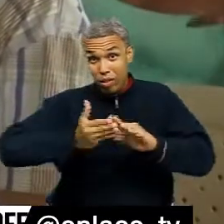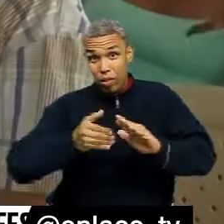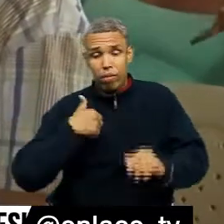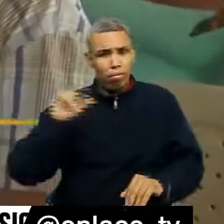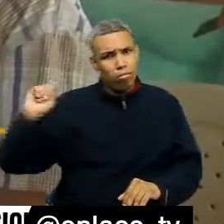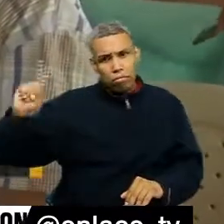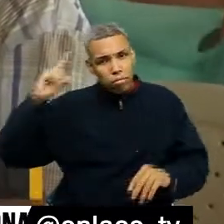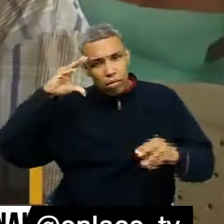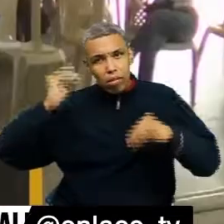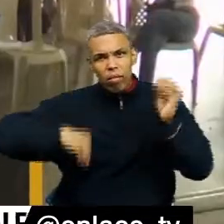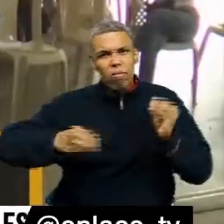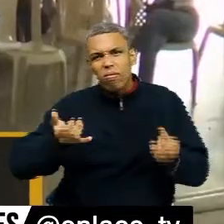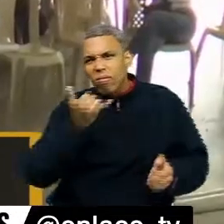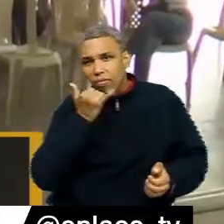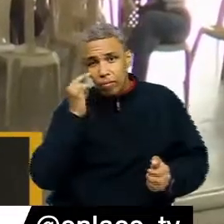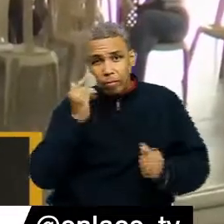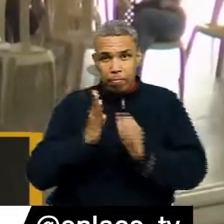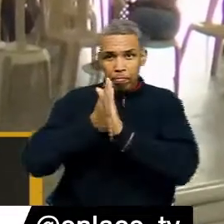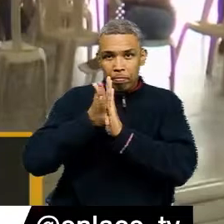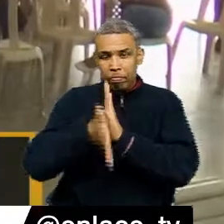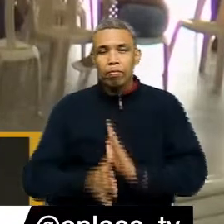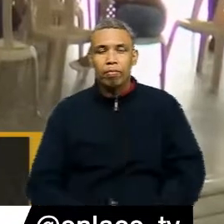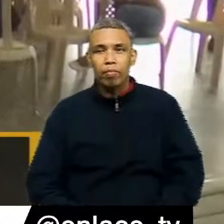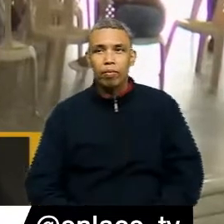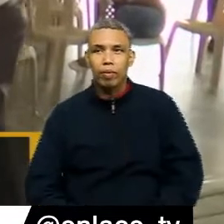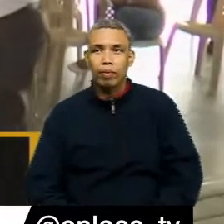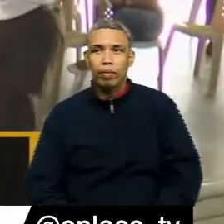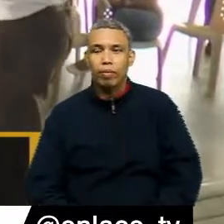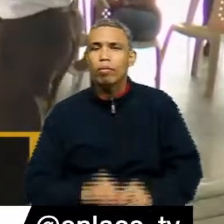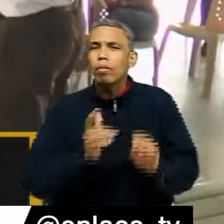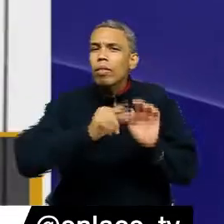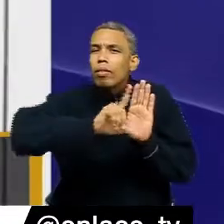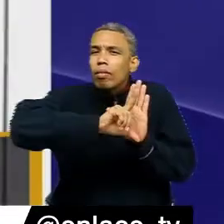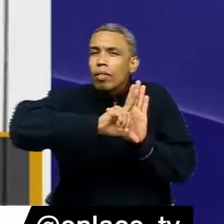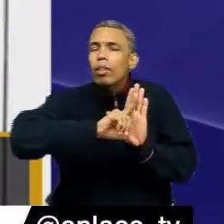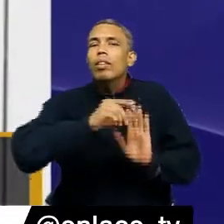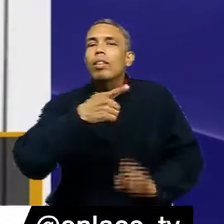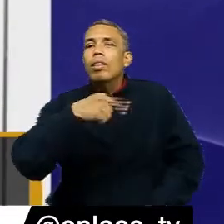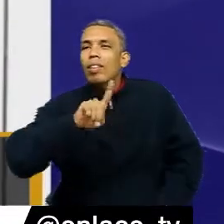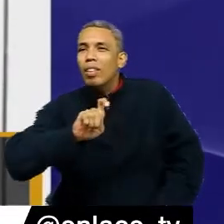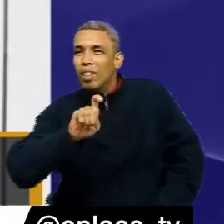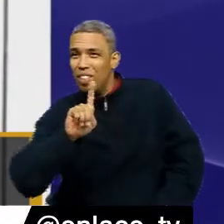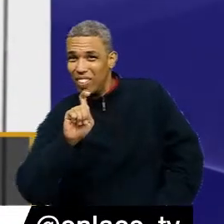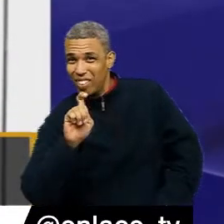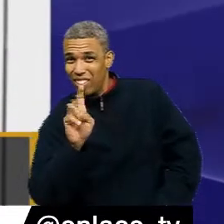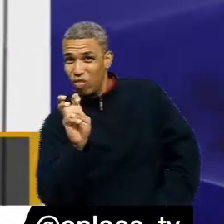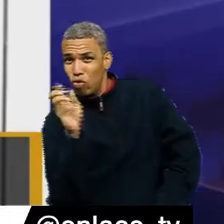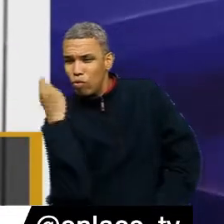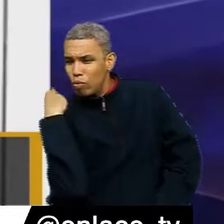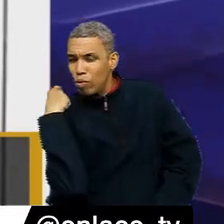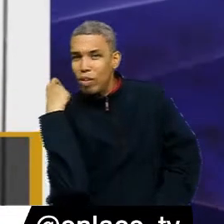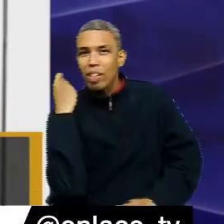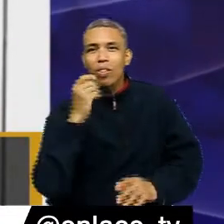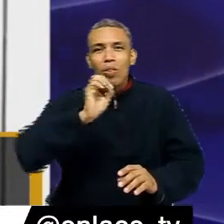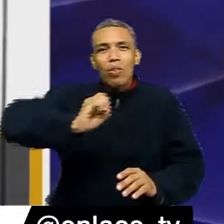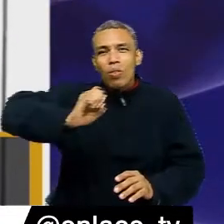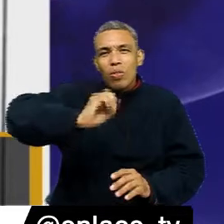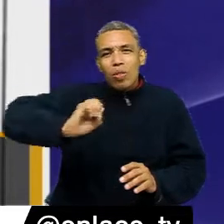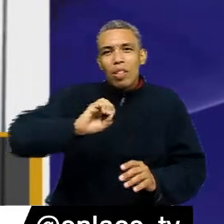Servicio Público de Empleo con el fin de escuchar los alcances del decreto 1668 del 21 de octubre de 2016, por el cual